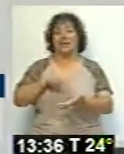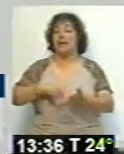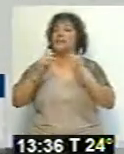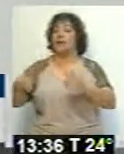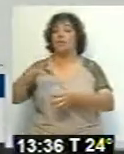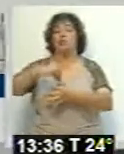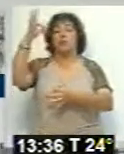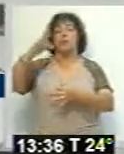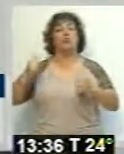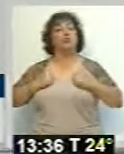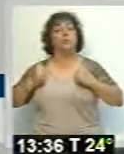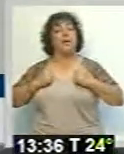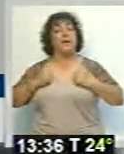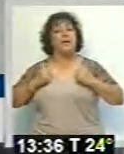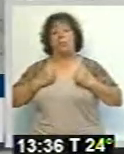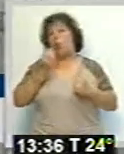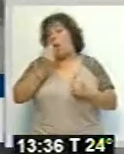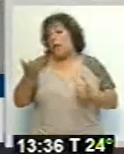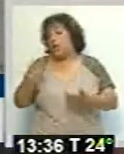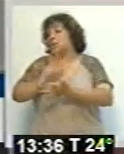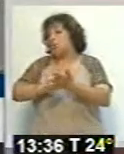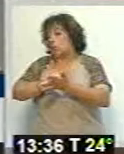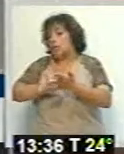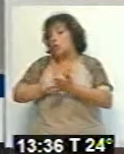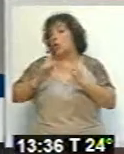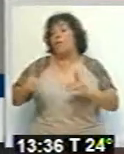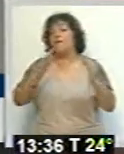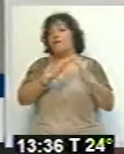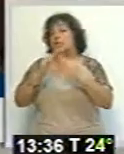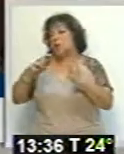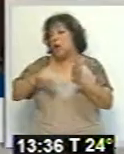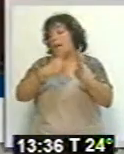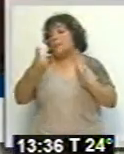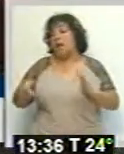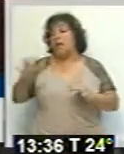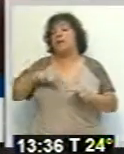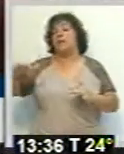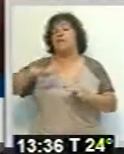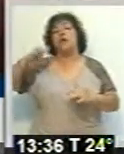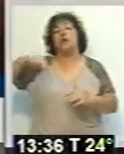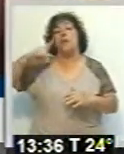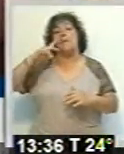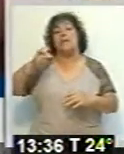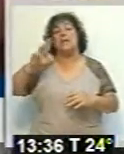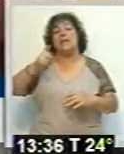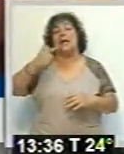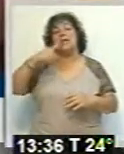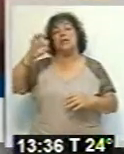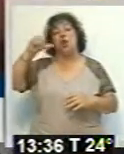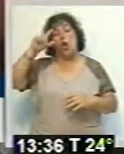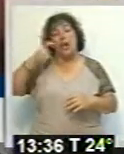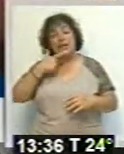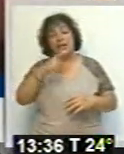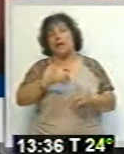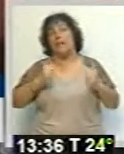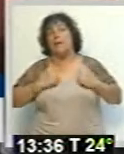un suplente, por cualquier eventualidad, que ha salido sorteado un vecino de Capital, del barrio Mirasoles, así que, bueno, está expectante